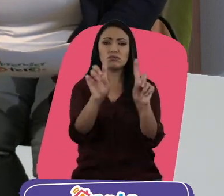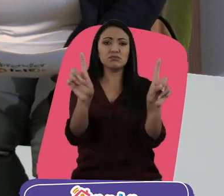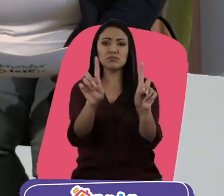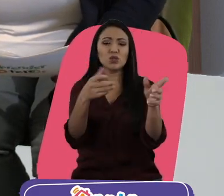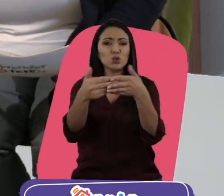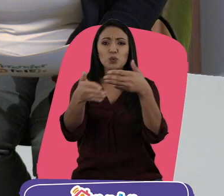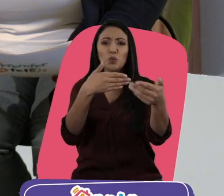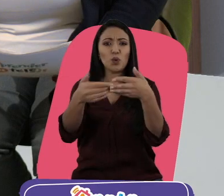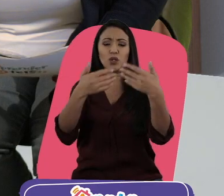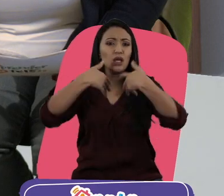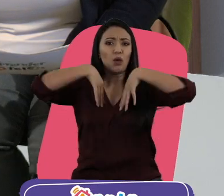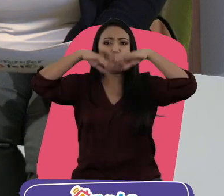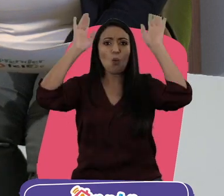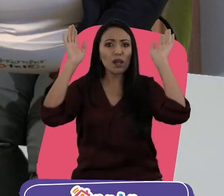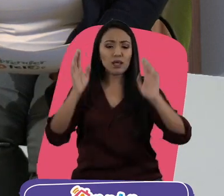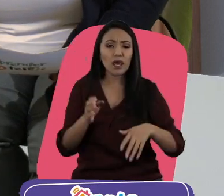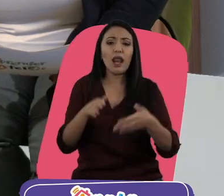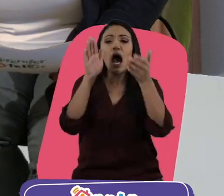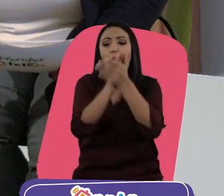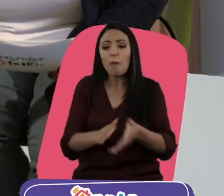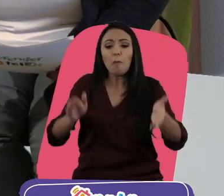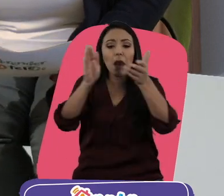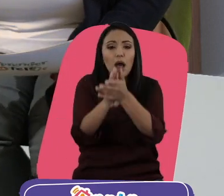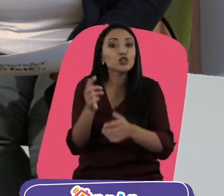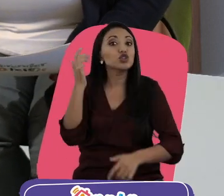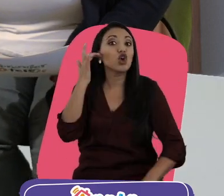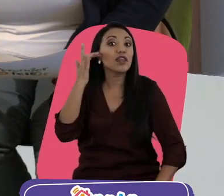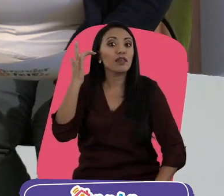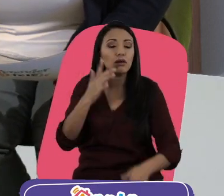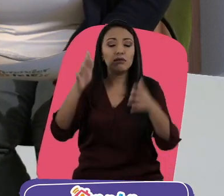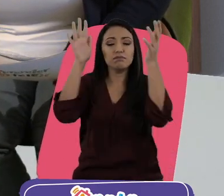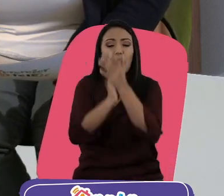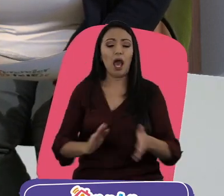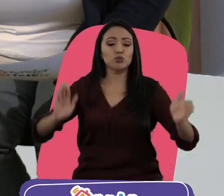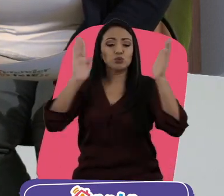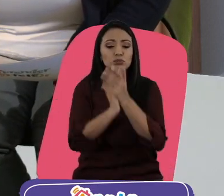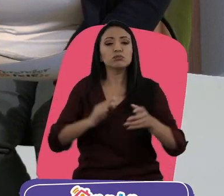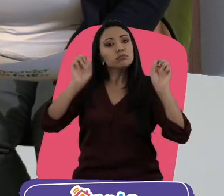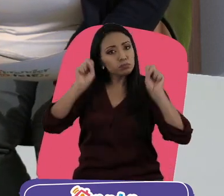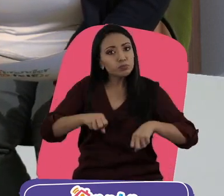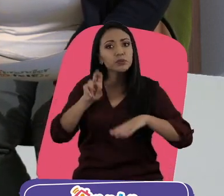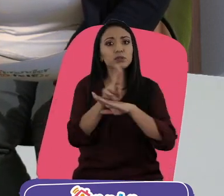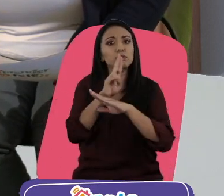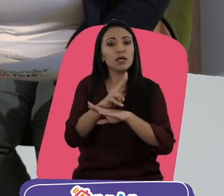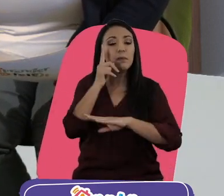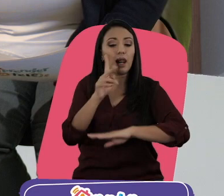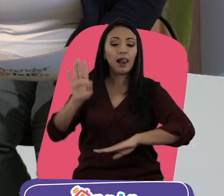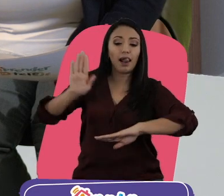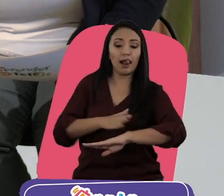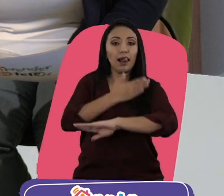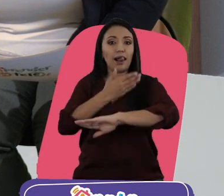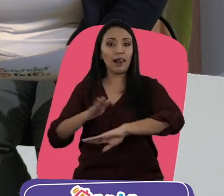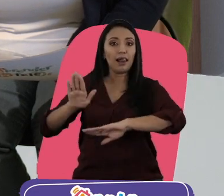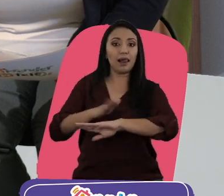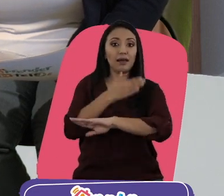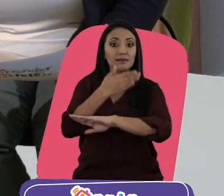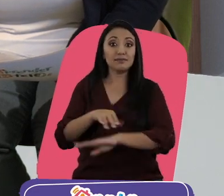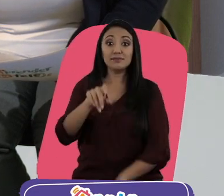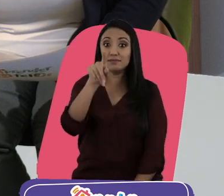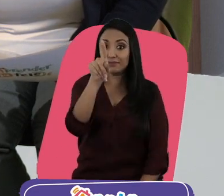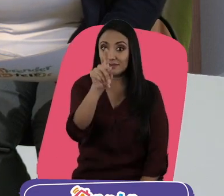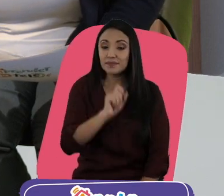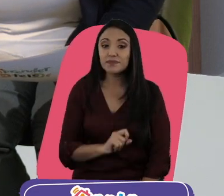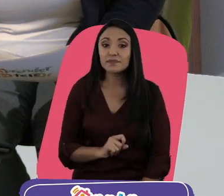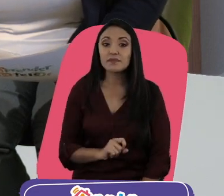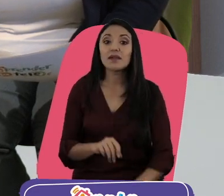músico. Puedes tener cualquier instrumento. Cualquier cosa que emita un sonido puede convertirse en tu instrumento musical. Y recuerden,